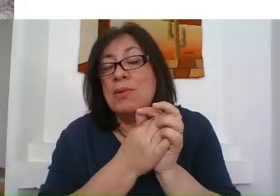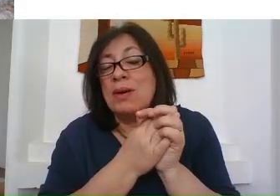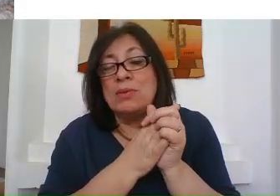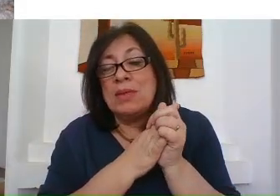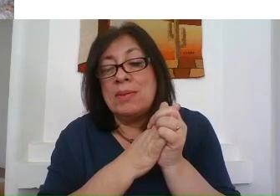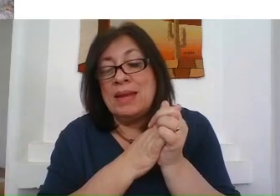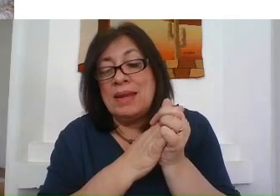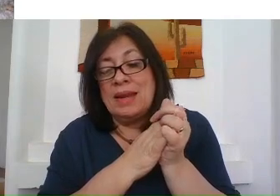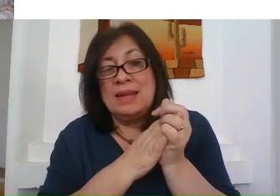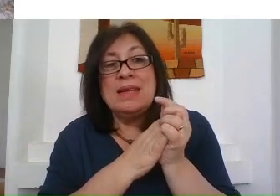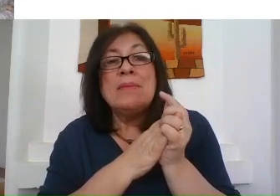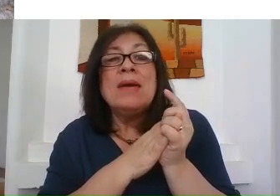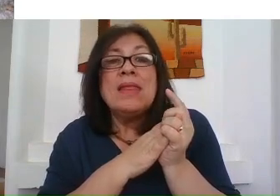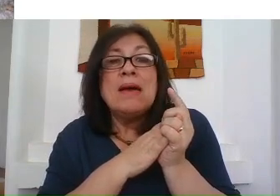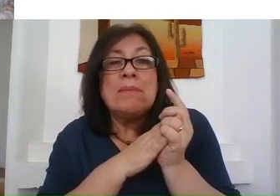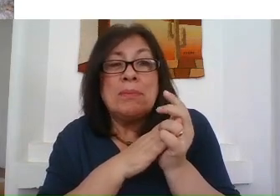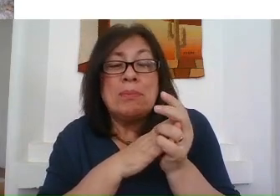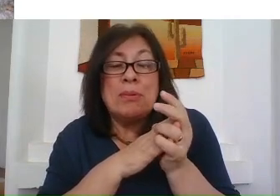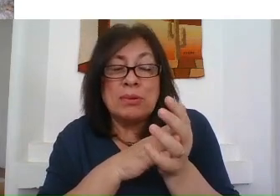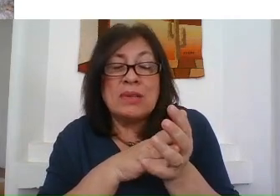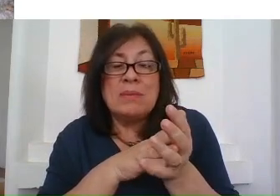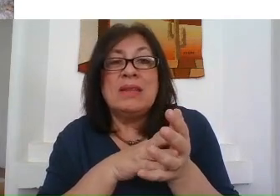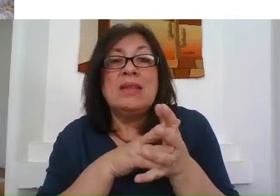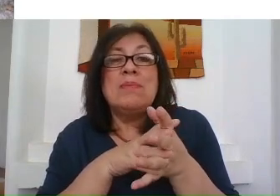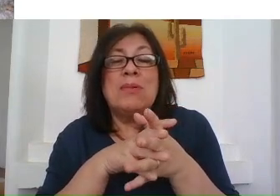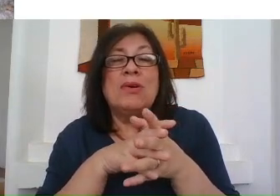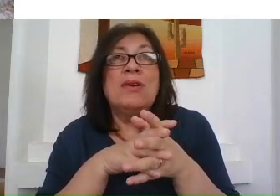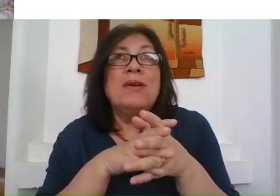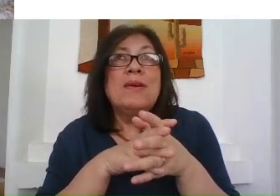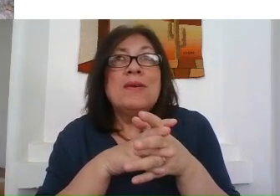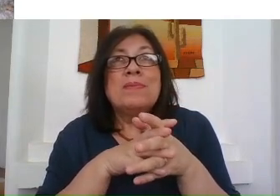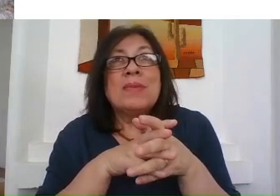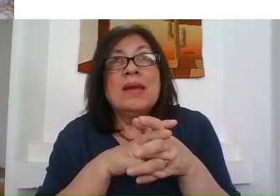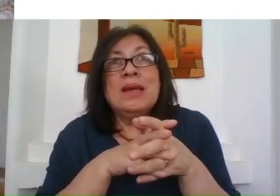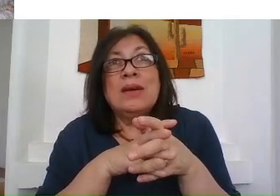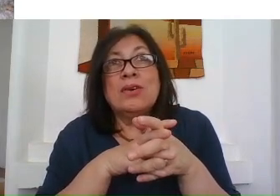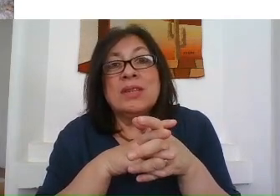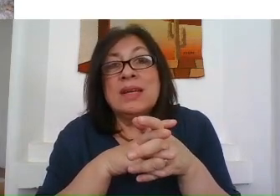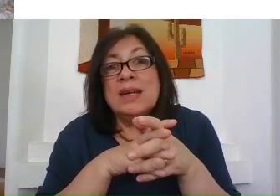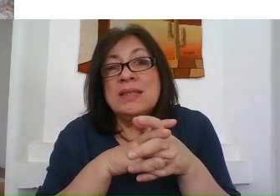meses, cuando adviene la línea media, justamente por